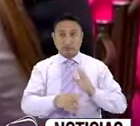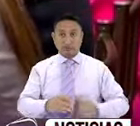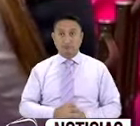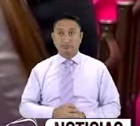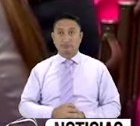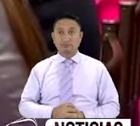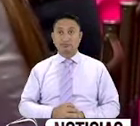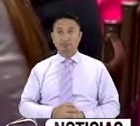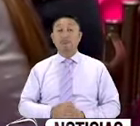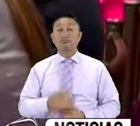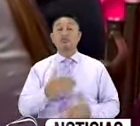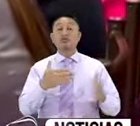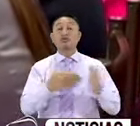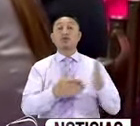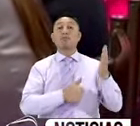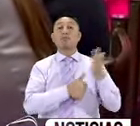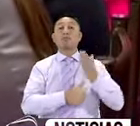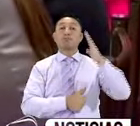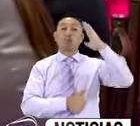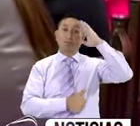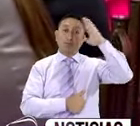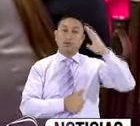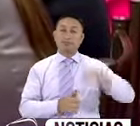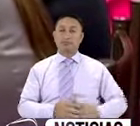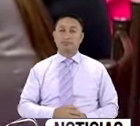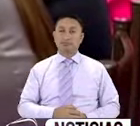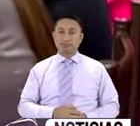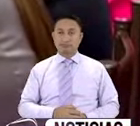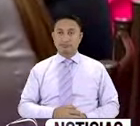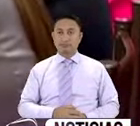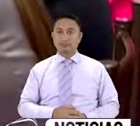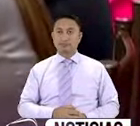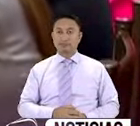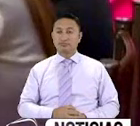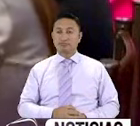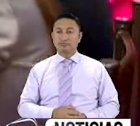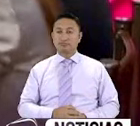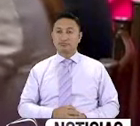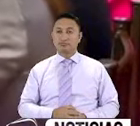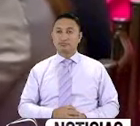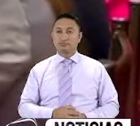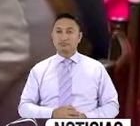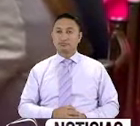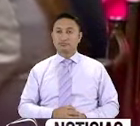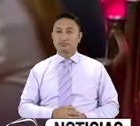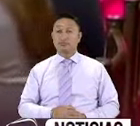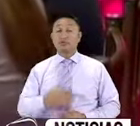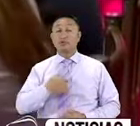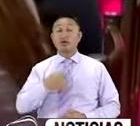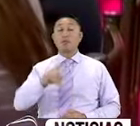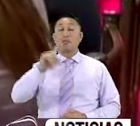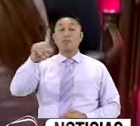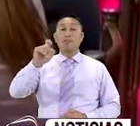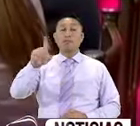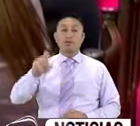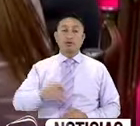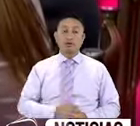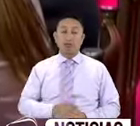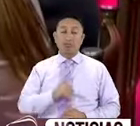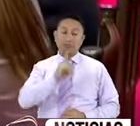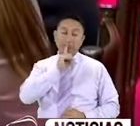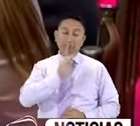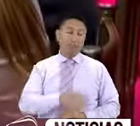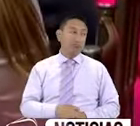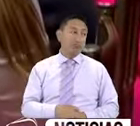ministra de Gobierno Mónica Palencia. Yo hice varias preguntas a la señora ministra que no quiso responder. ¿Por qué? Porque